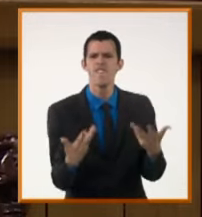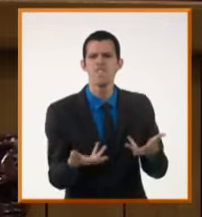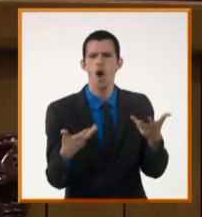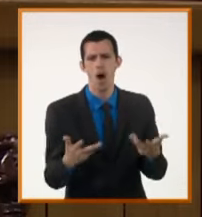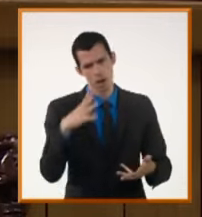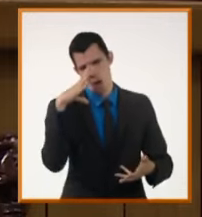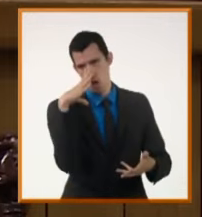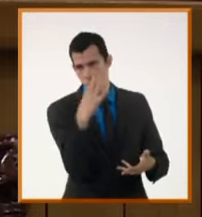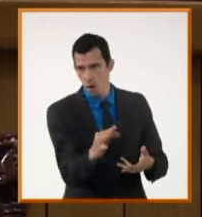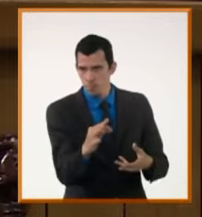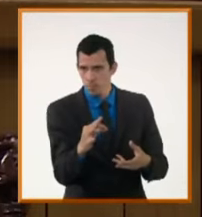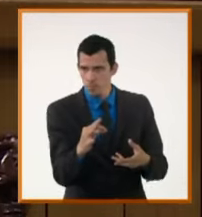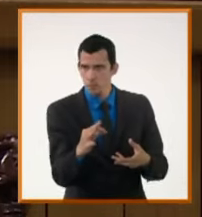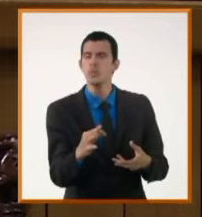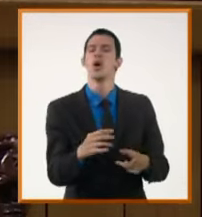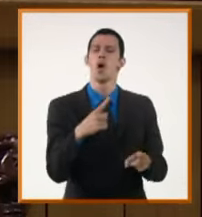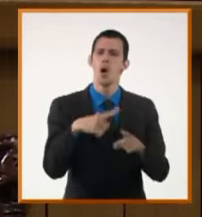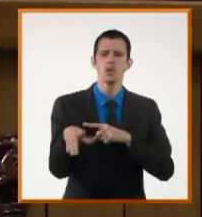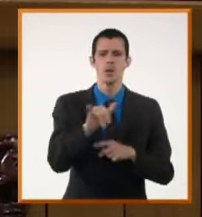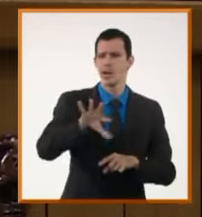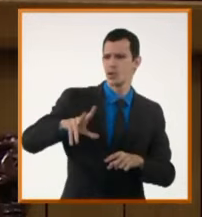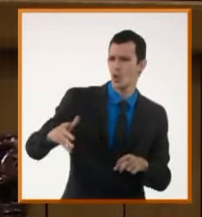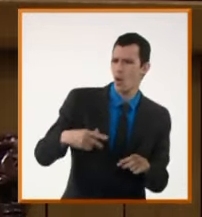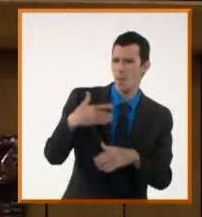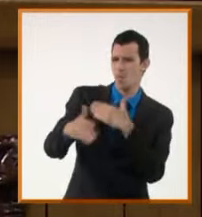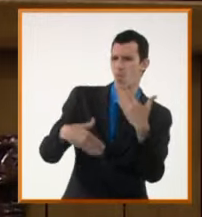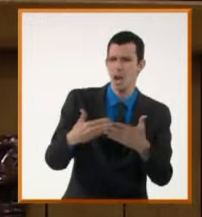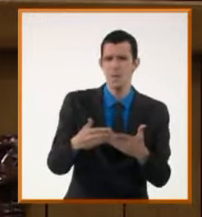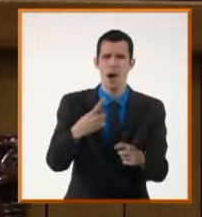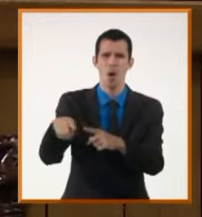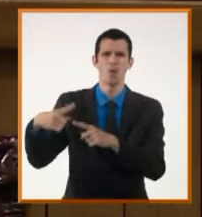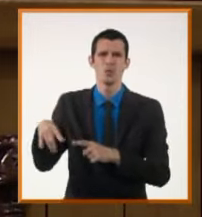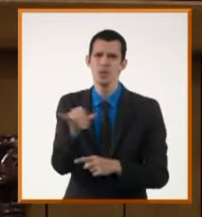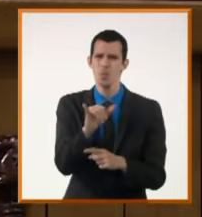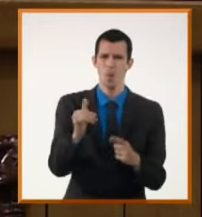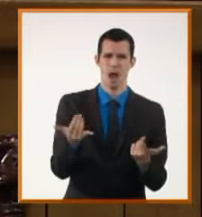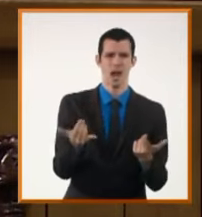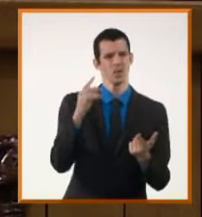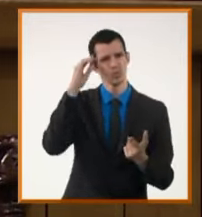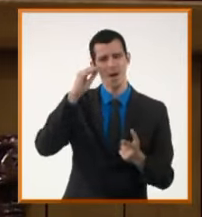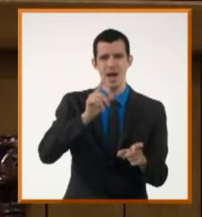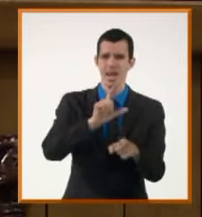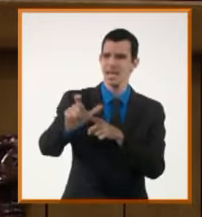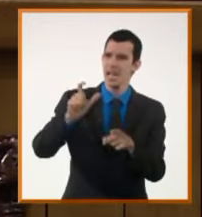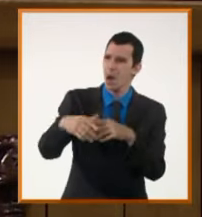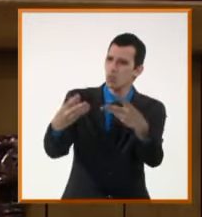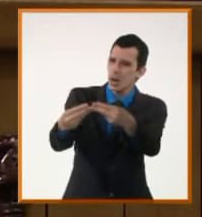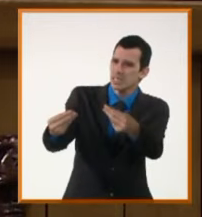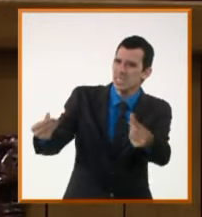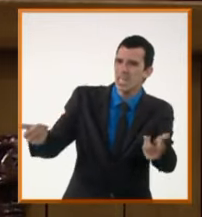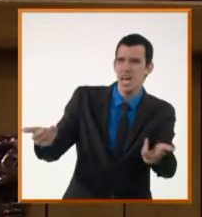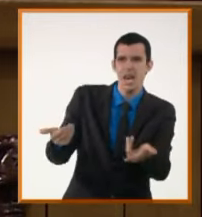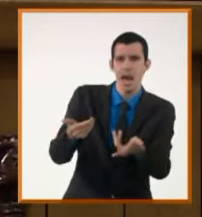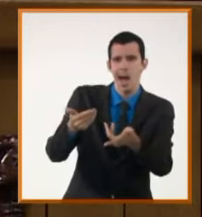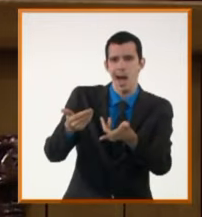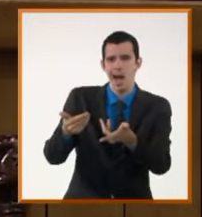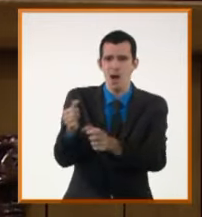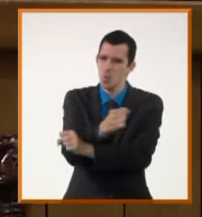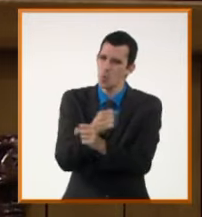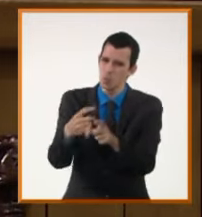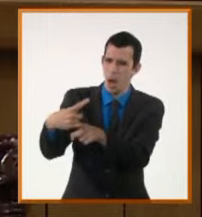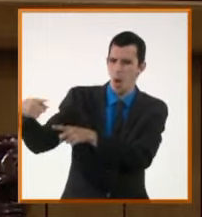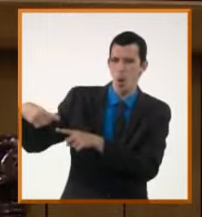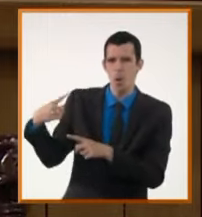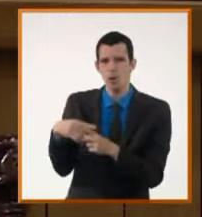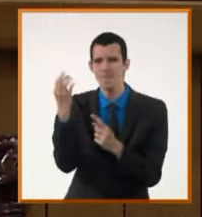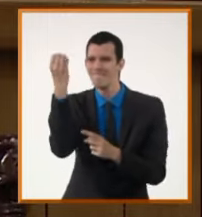las ilegalidades en el uso de la tierra, inventos que se han hecho en contra del objetivo real para lo cual se... Y